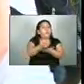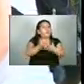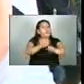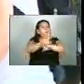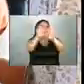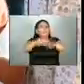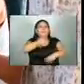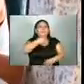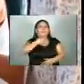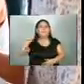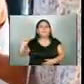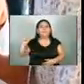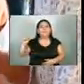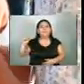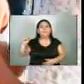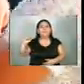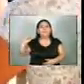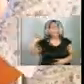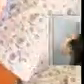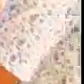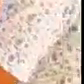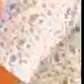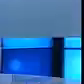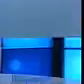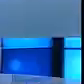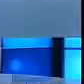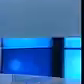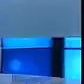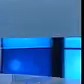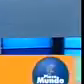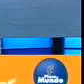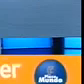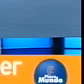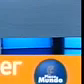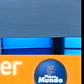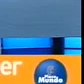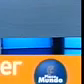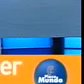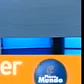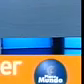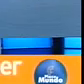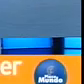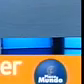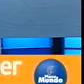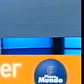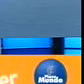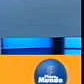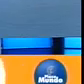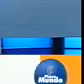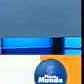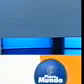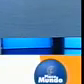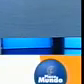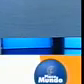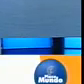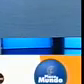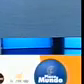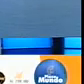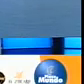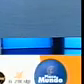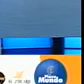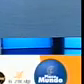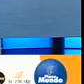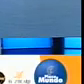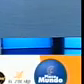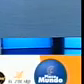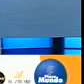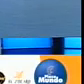Aldair Tadeo, Noticiero Hechos. En Plaza Mundo, Apopa y Soyapango no solo encuentras cosas